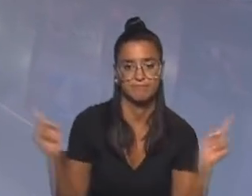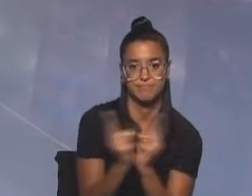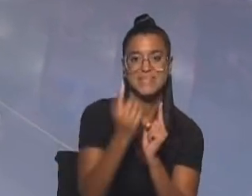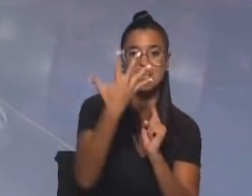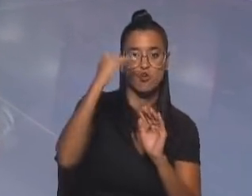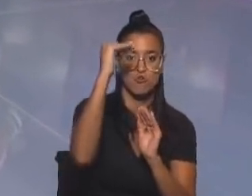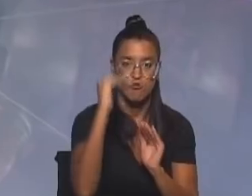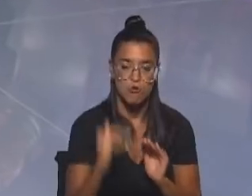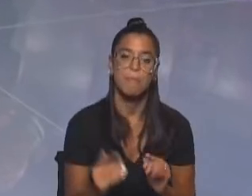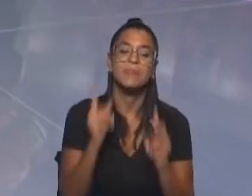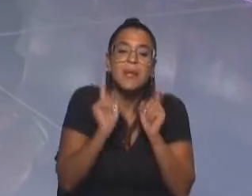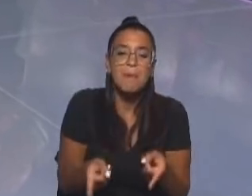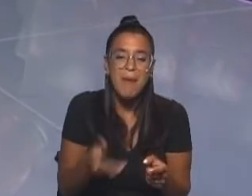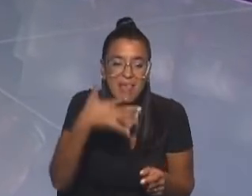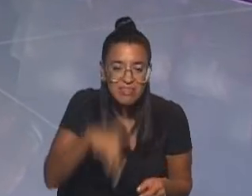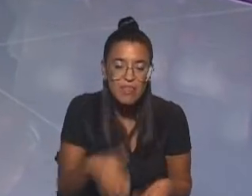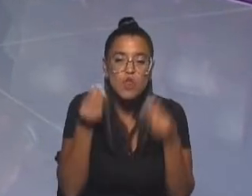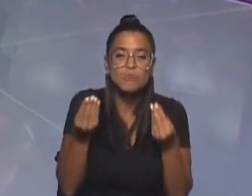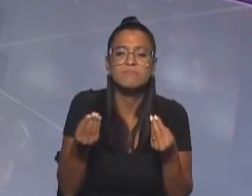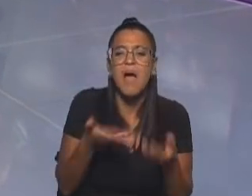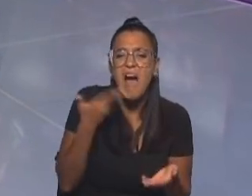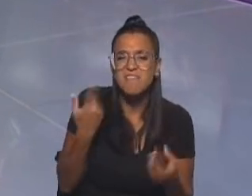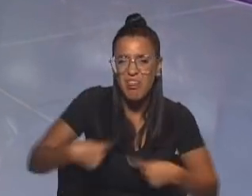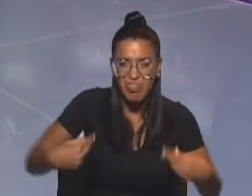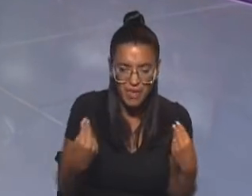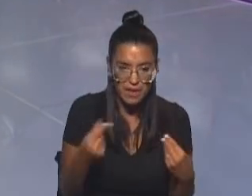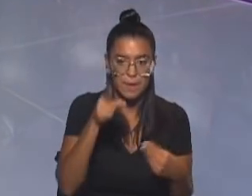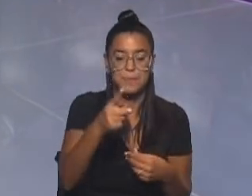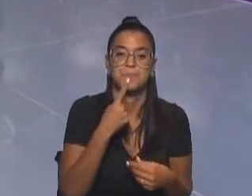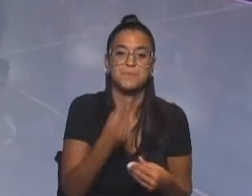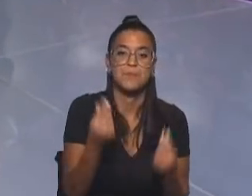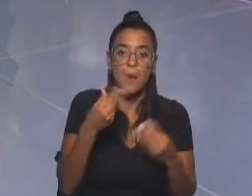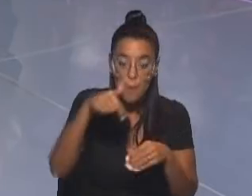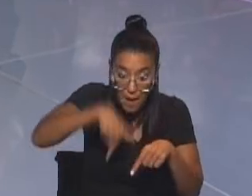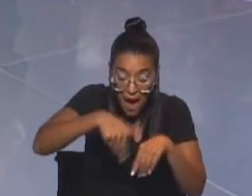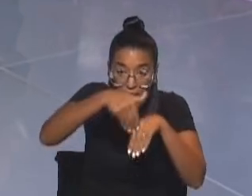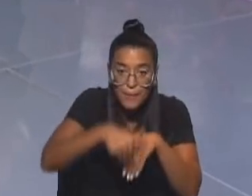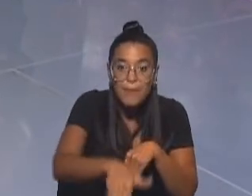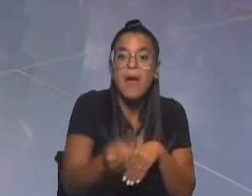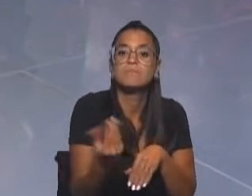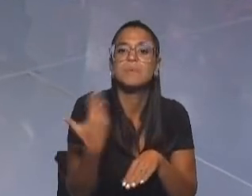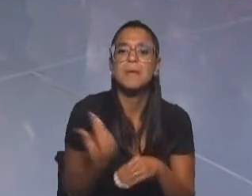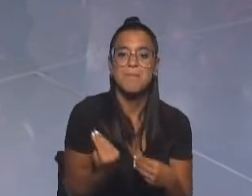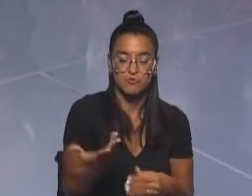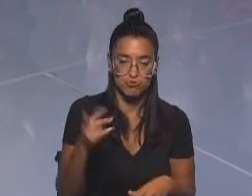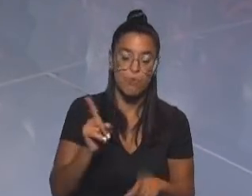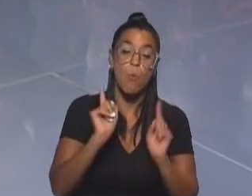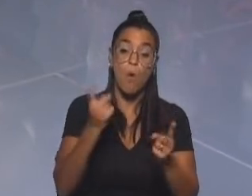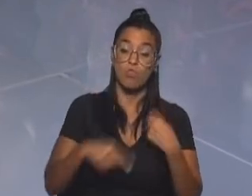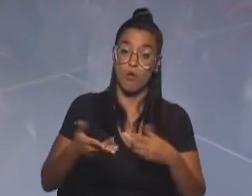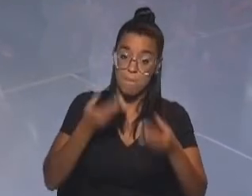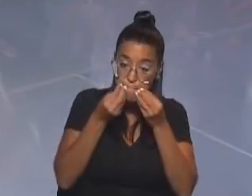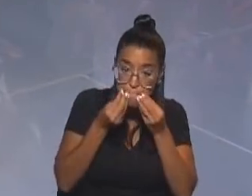también entender un poco, segmentar de qué habló el presidente hoy. Lo hecho y lo que viene. Si vos ves, sobre todo el inicio del